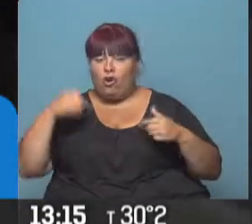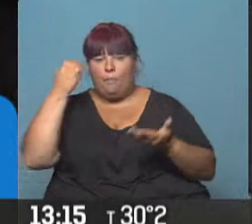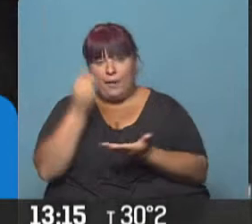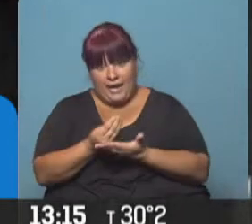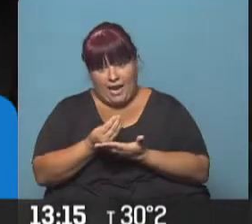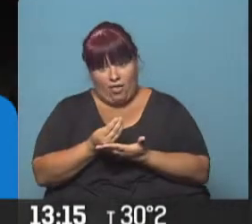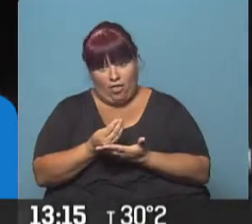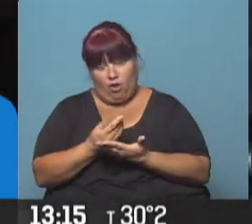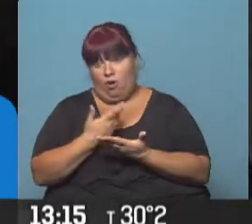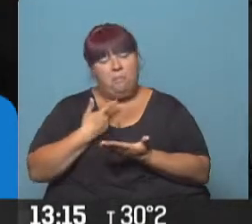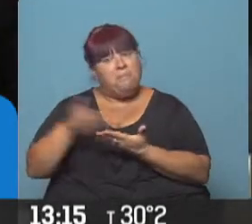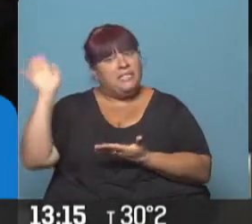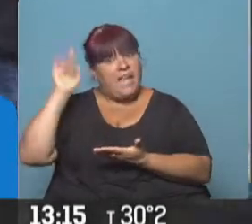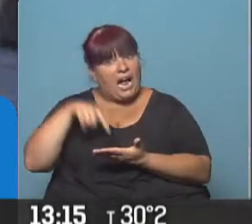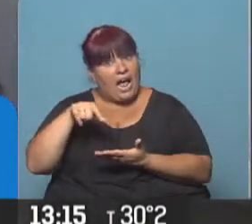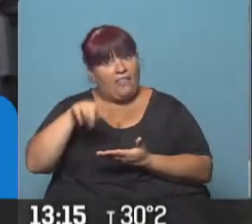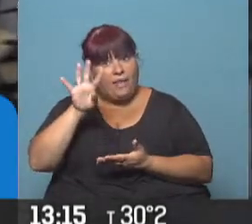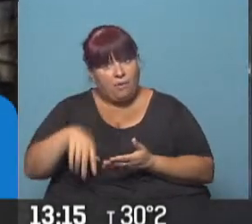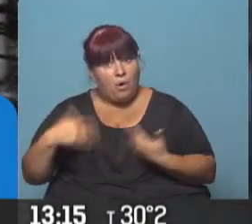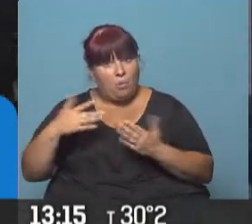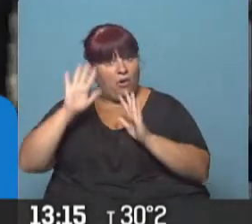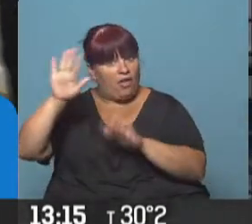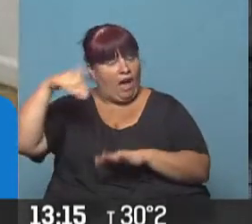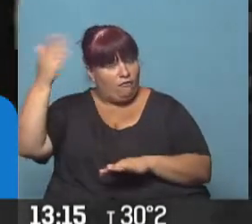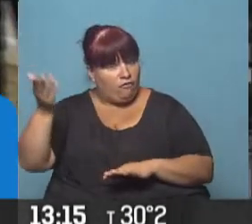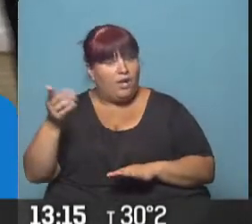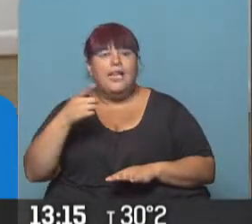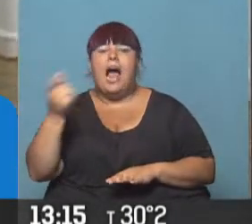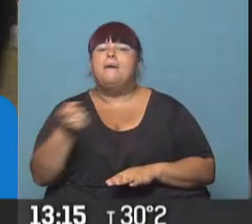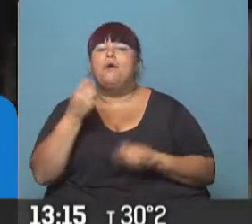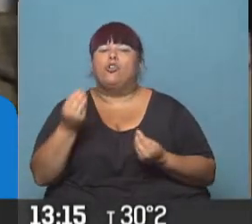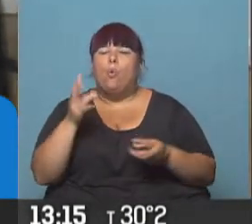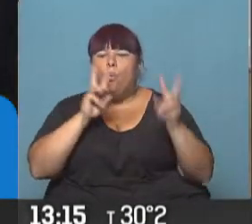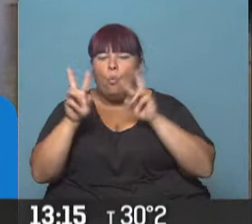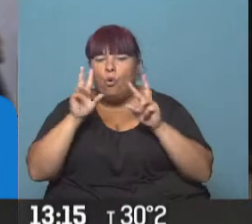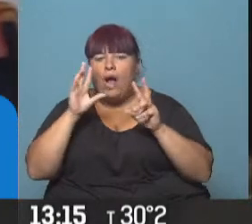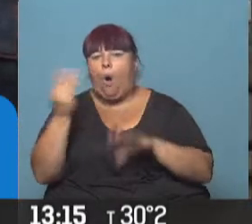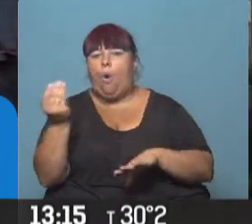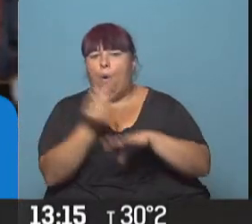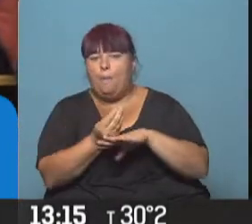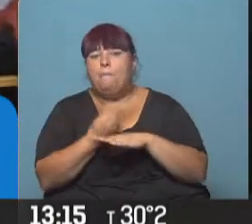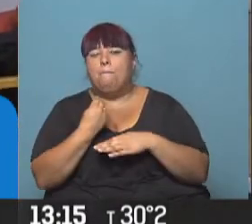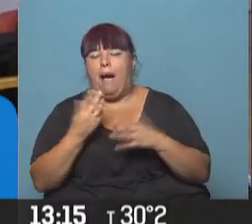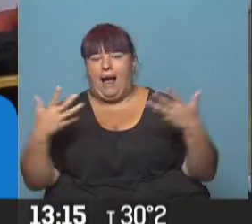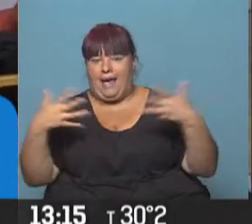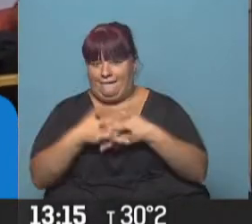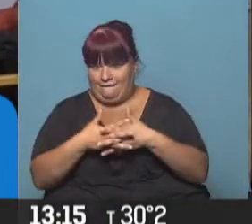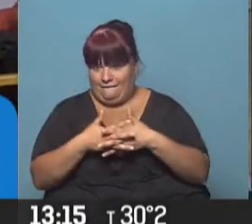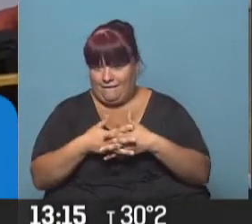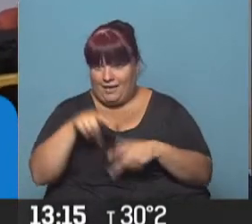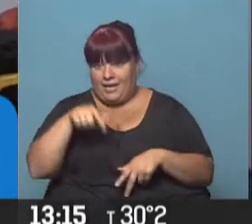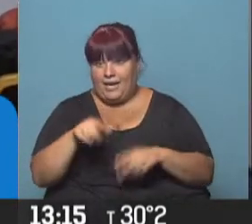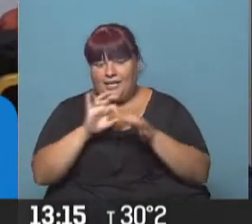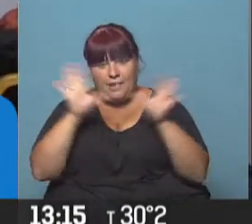República, quedo fuera de la República y puedo quedar en el ostracismo. Lo importante ahora sería encontrar un candidato que pueda unificar